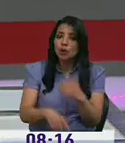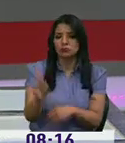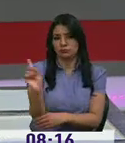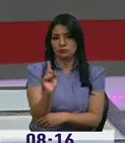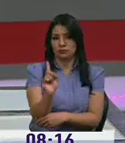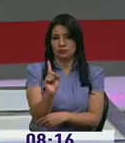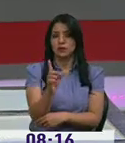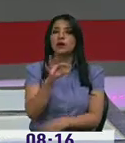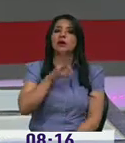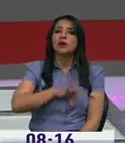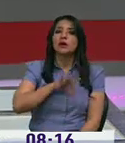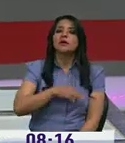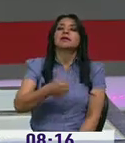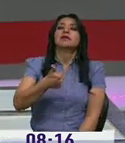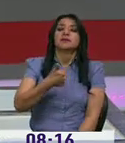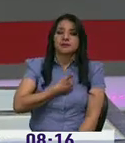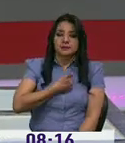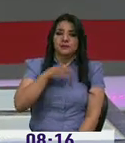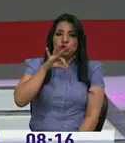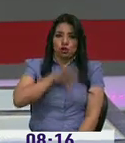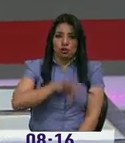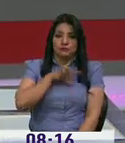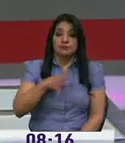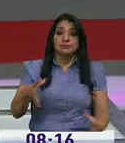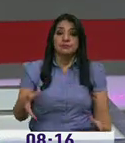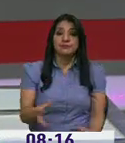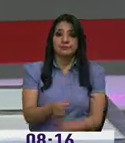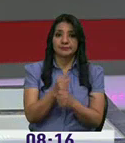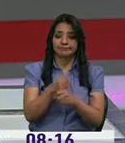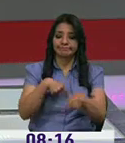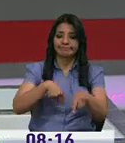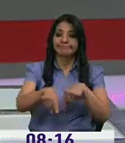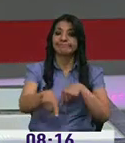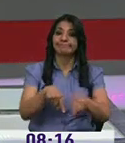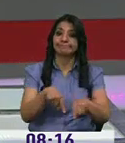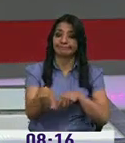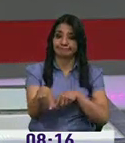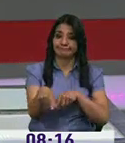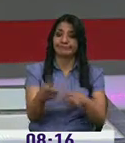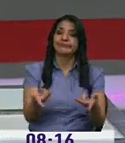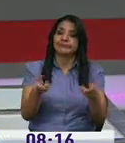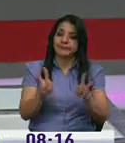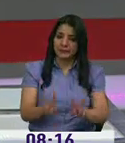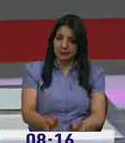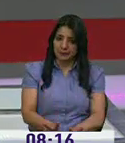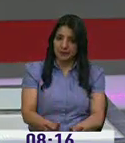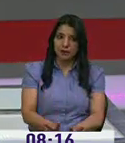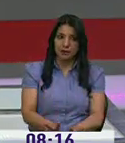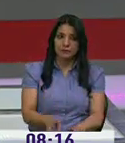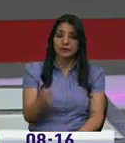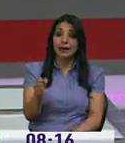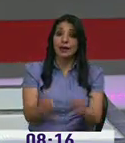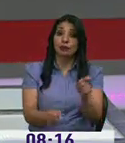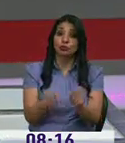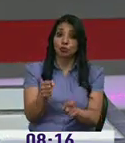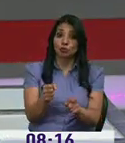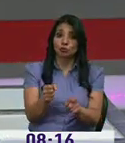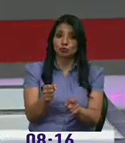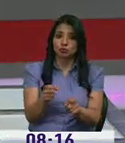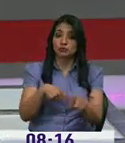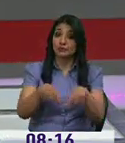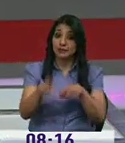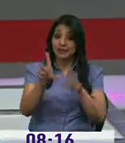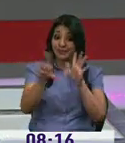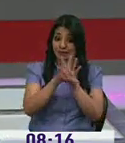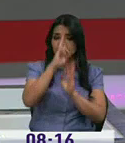se concientice sobre la seguridad vial y en su efecto la legalidad de los automotores que circulan,